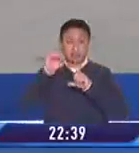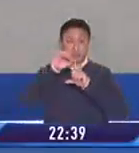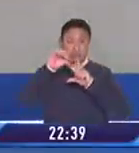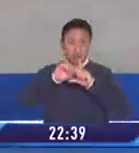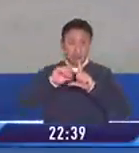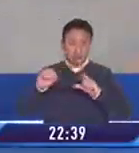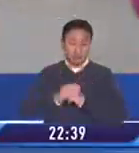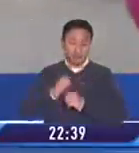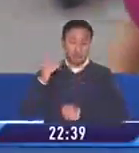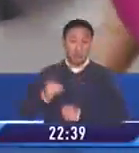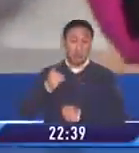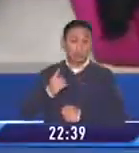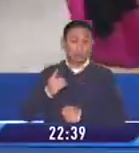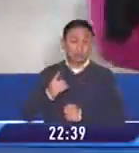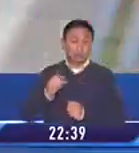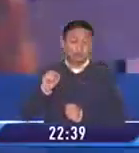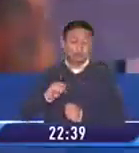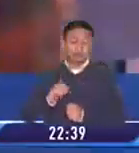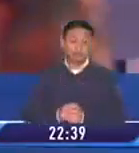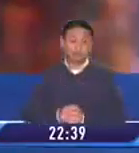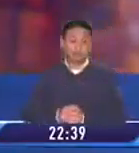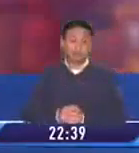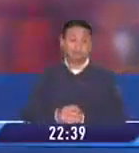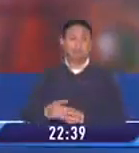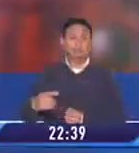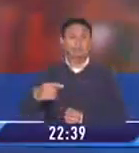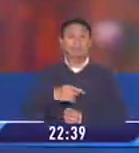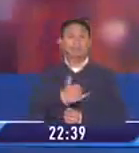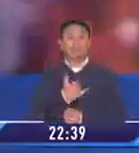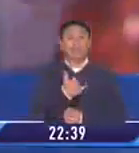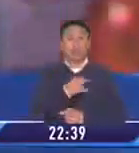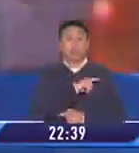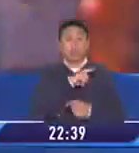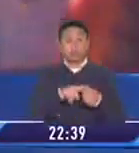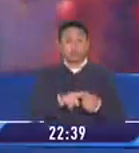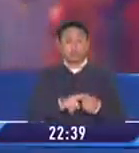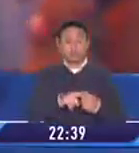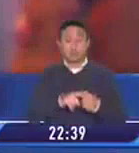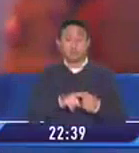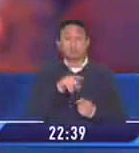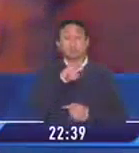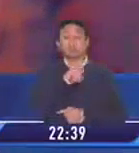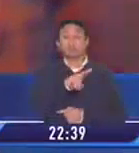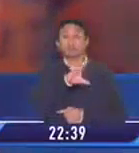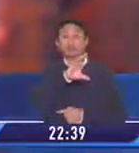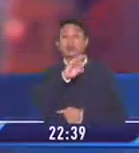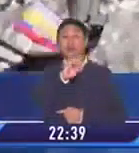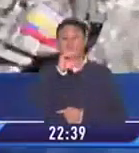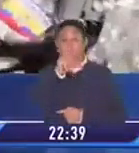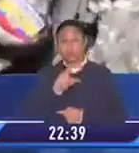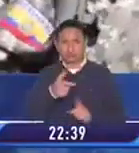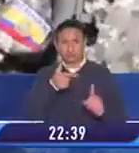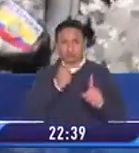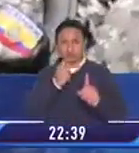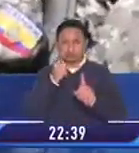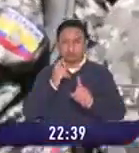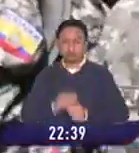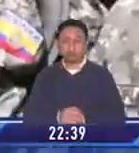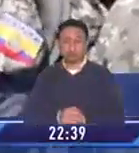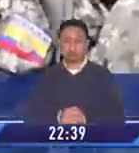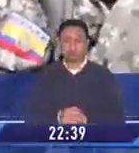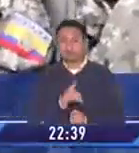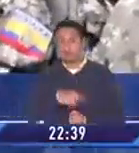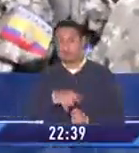Durán, cantón de la provincia de Guayas, en donde se contabilizan hasta el momento más de 200 asesinatos. Y seguimos